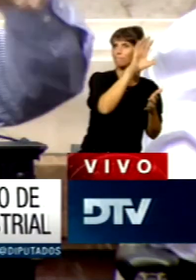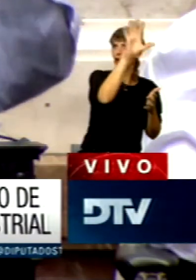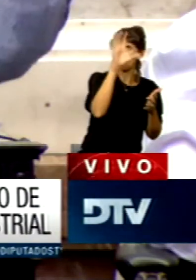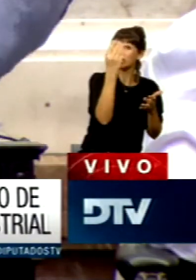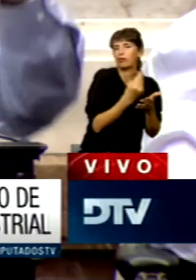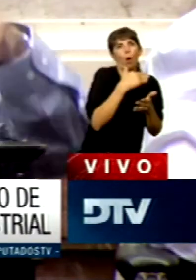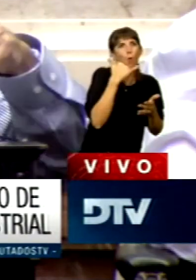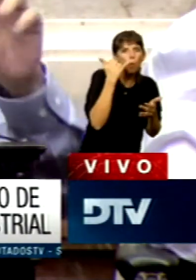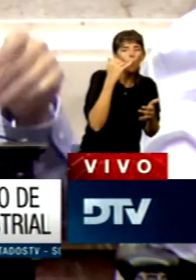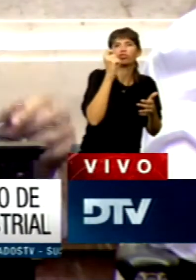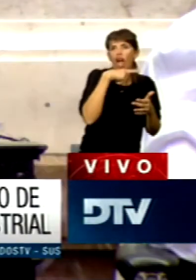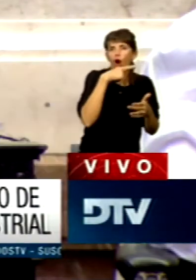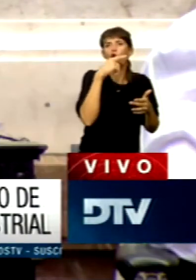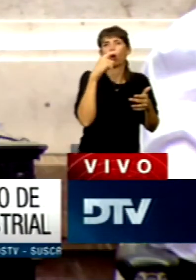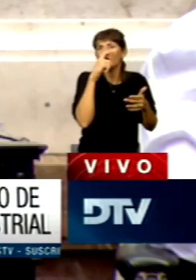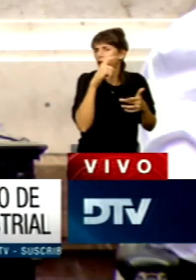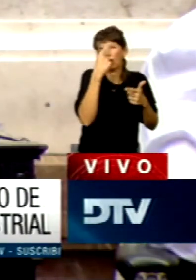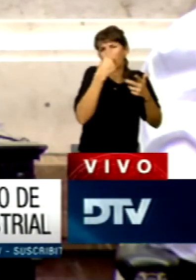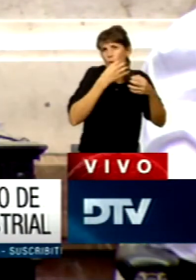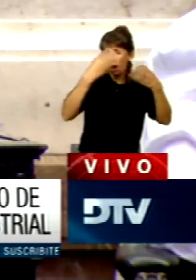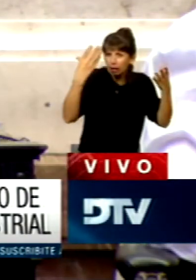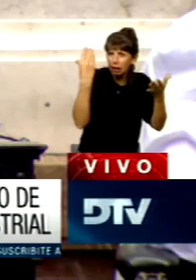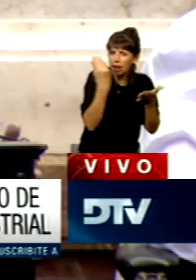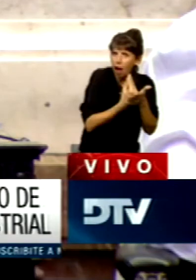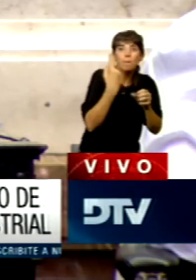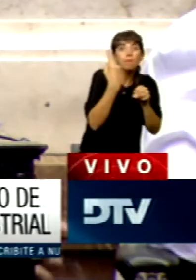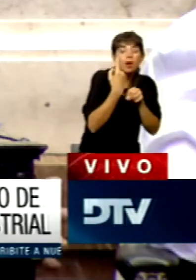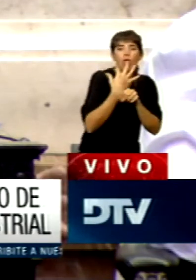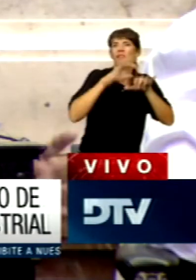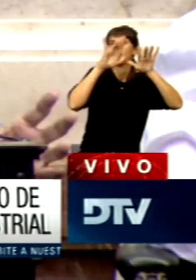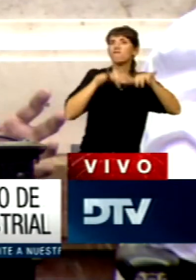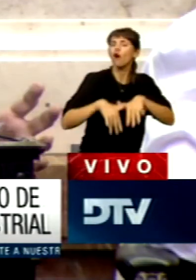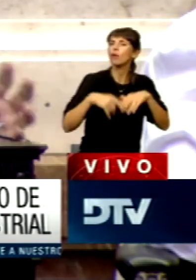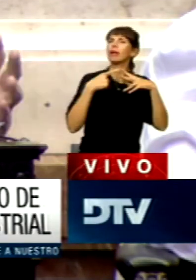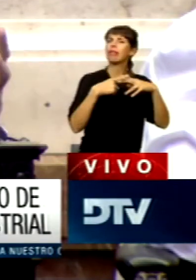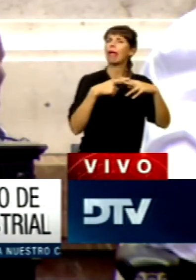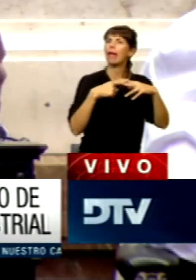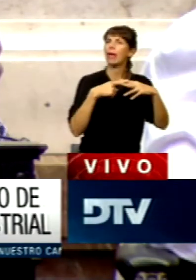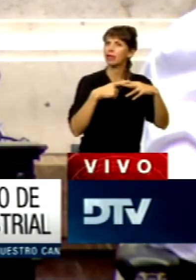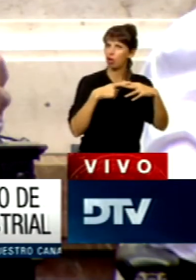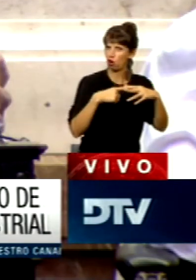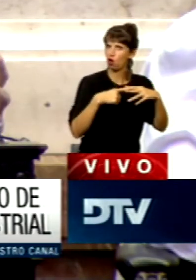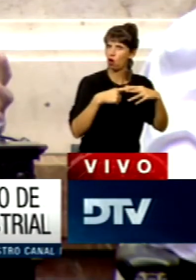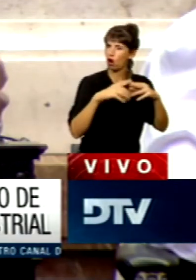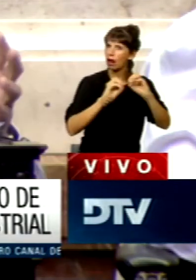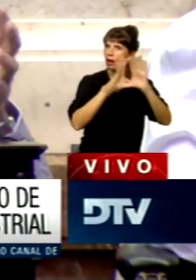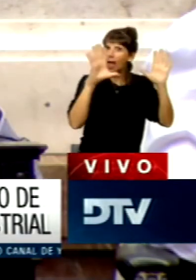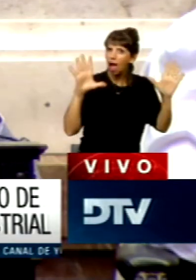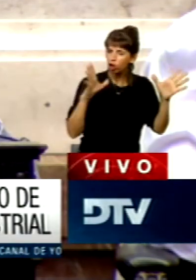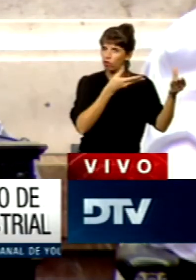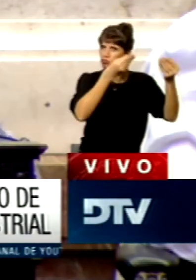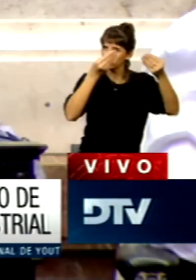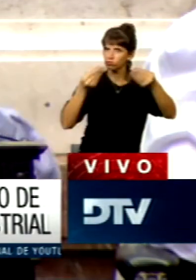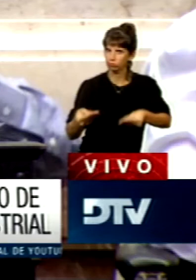provincia de Jujuy, del Chaco de Corrientes, la que sea, tiene que haber un informe técnico muy claro,